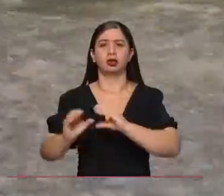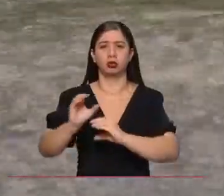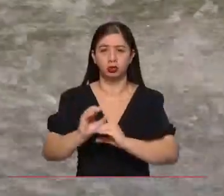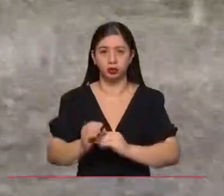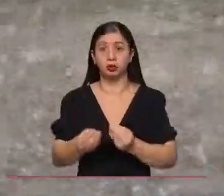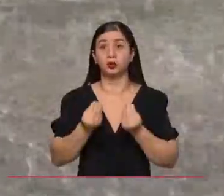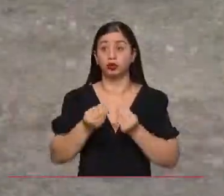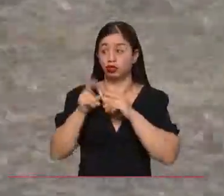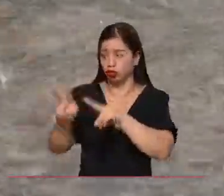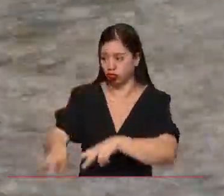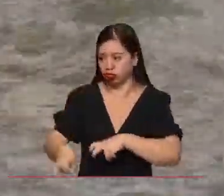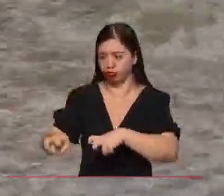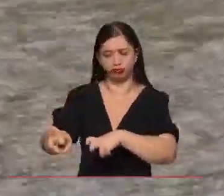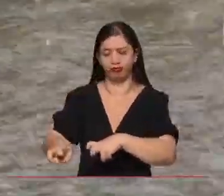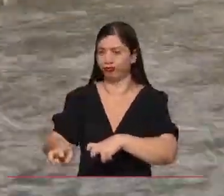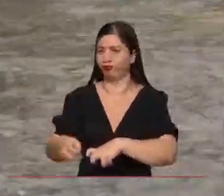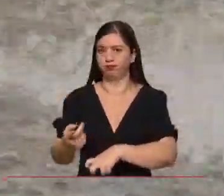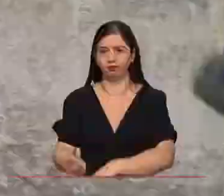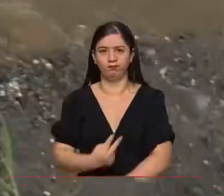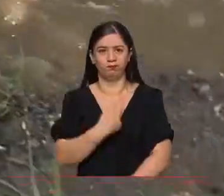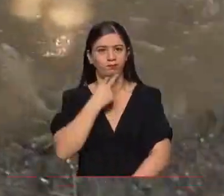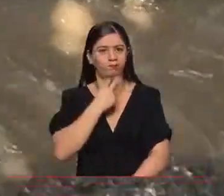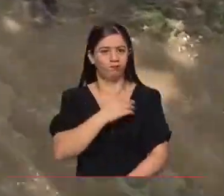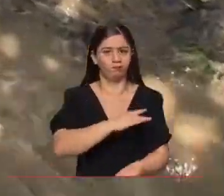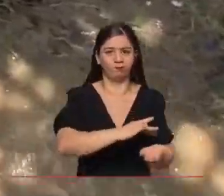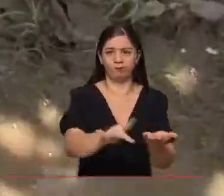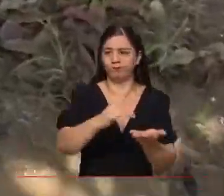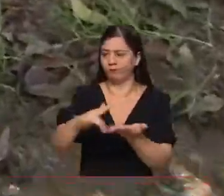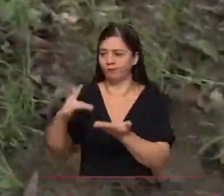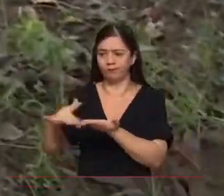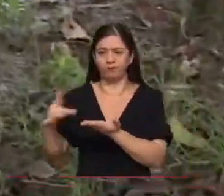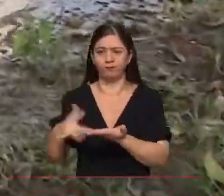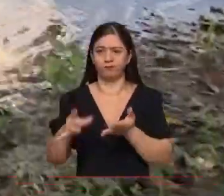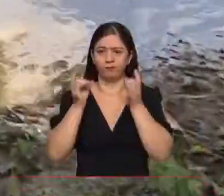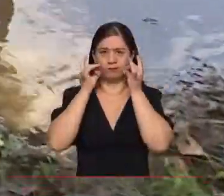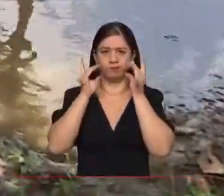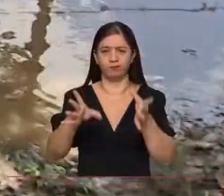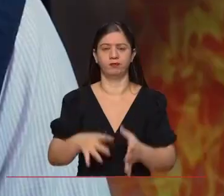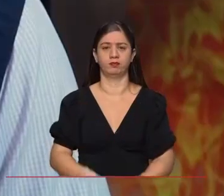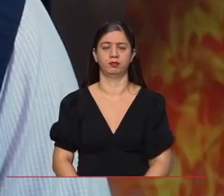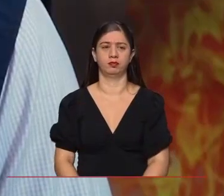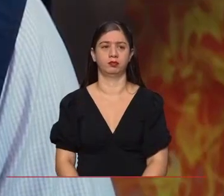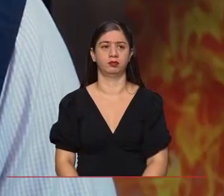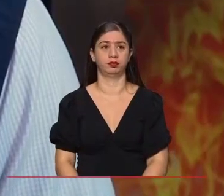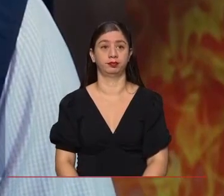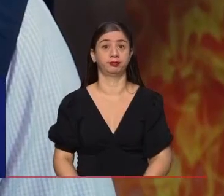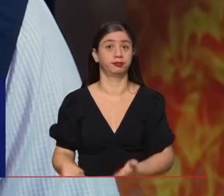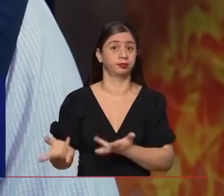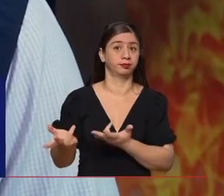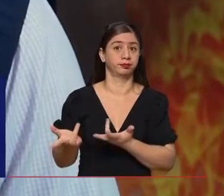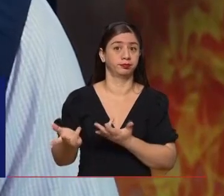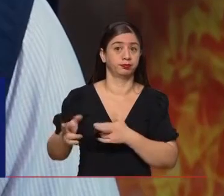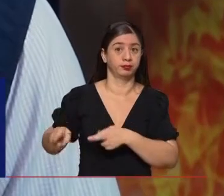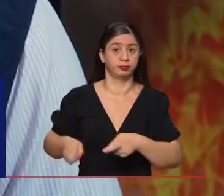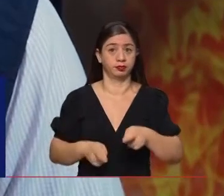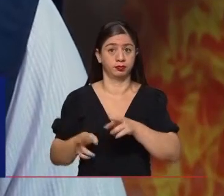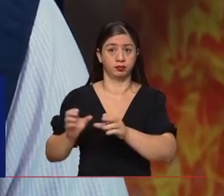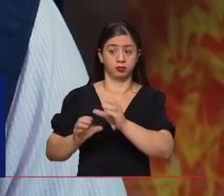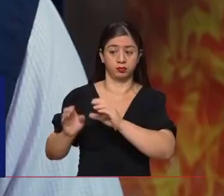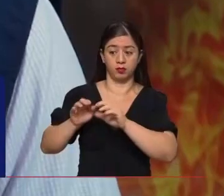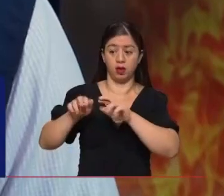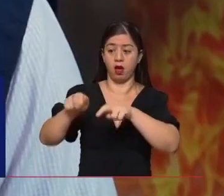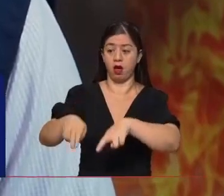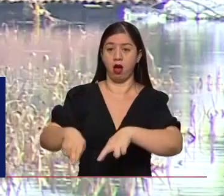están anegados y las emergencias no cesan. Estamos esperando que el cauce del río Cauca baje un poco para poder